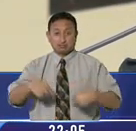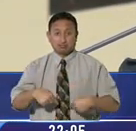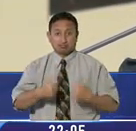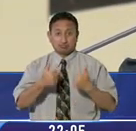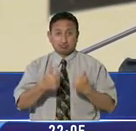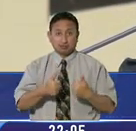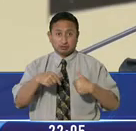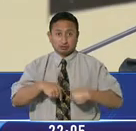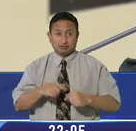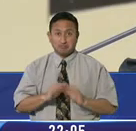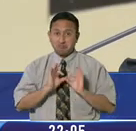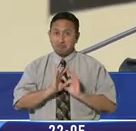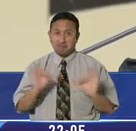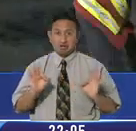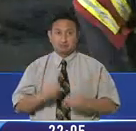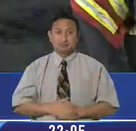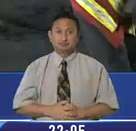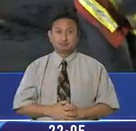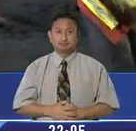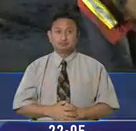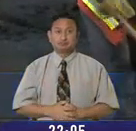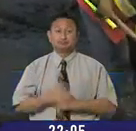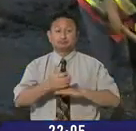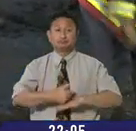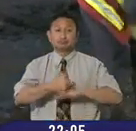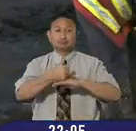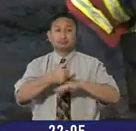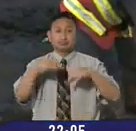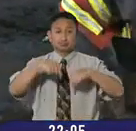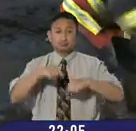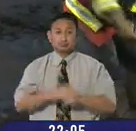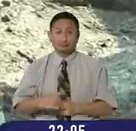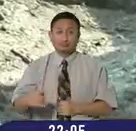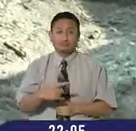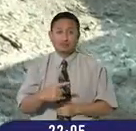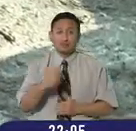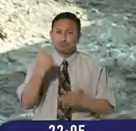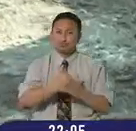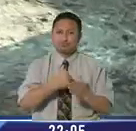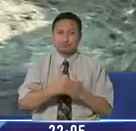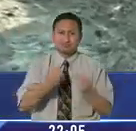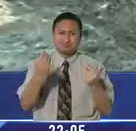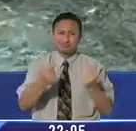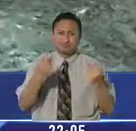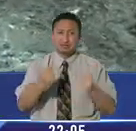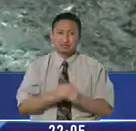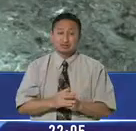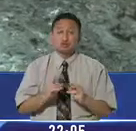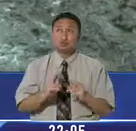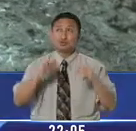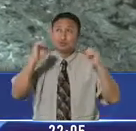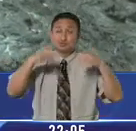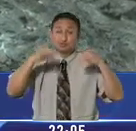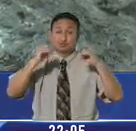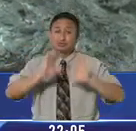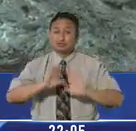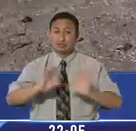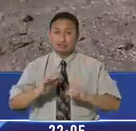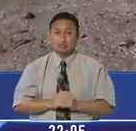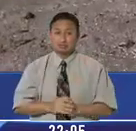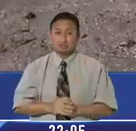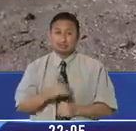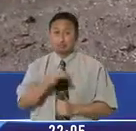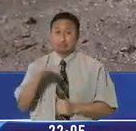está completamente sano. Las autoridades trabajan contra reloj, a la espera de que no llueva y pueda descender más material